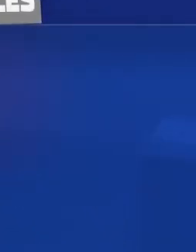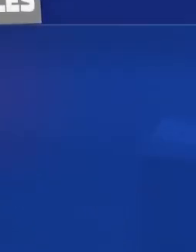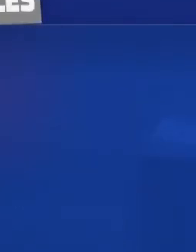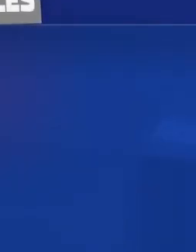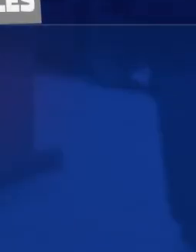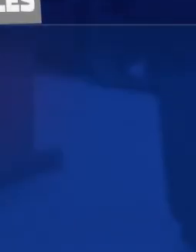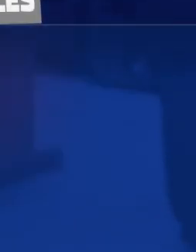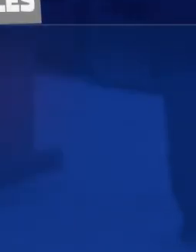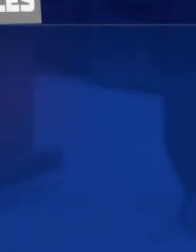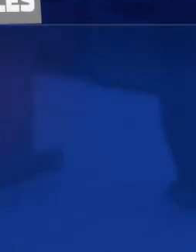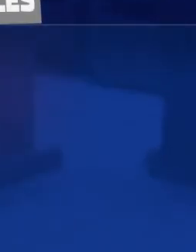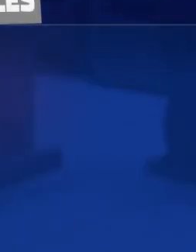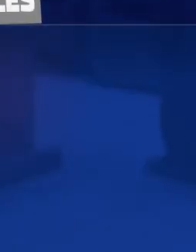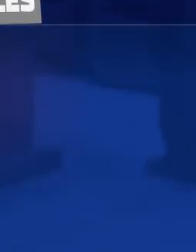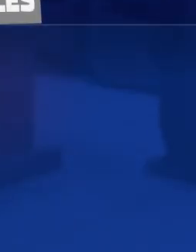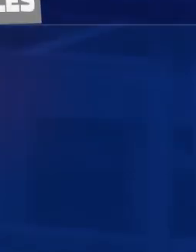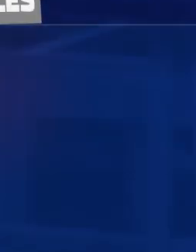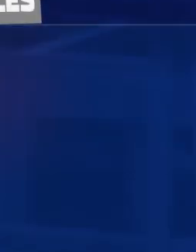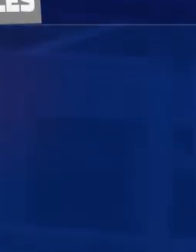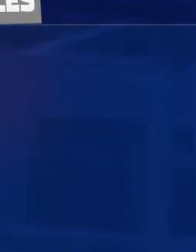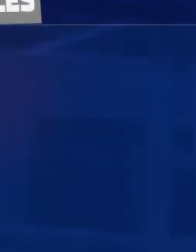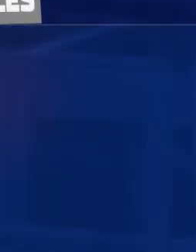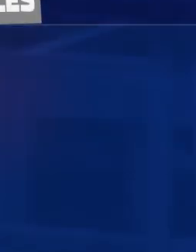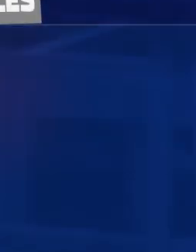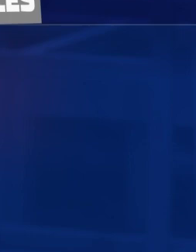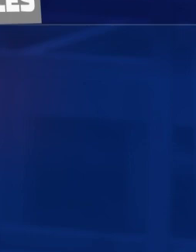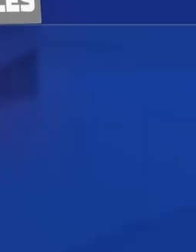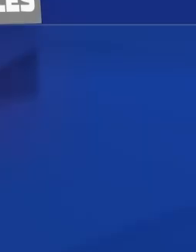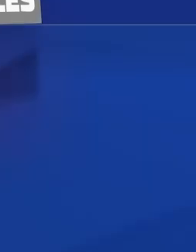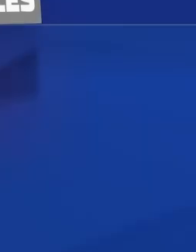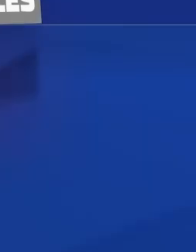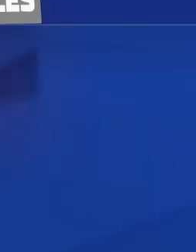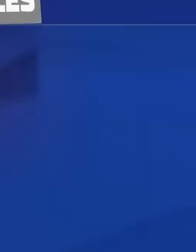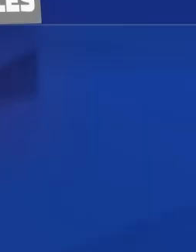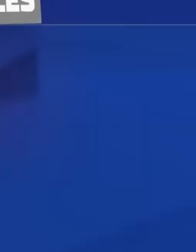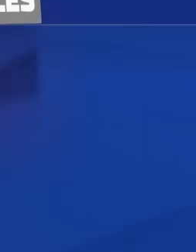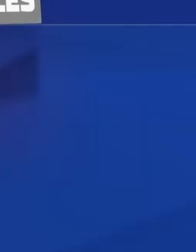elecciones regionales y municipales 2022